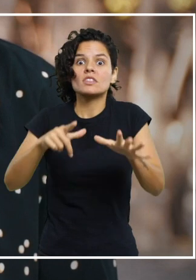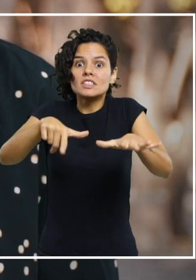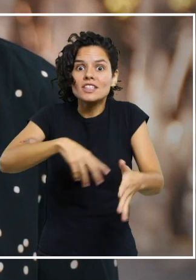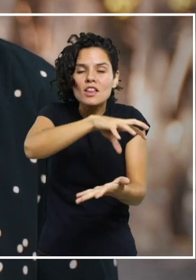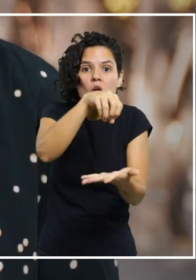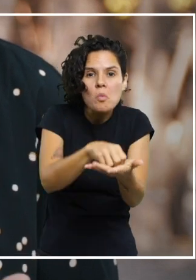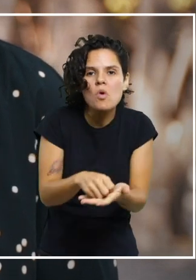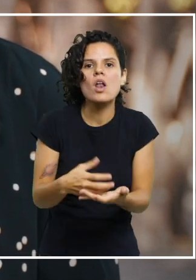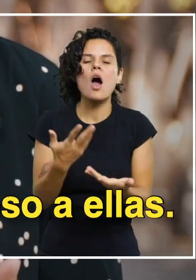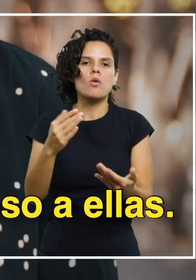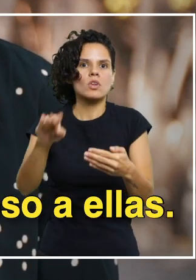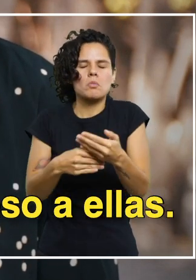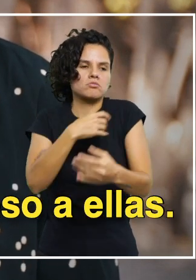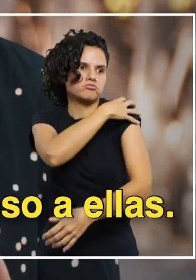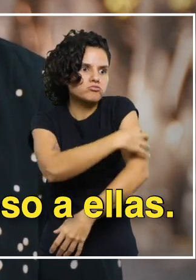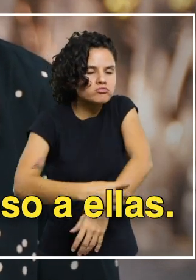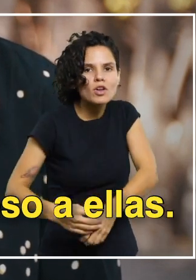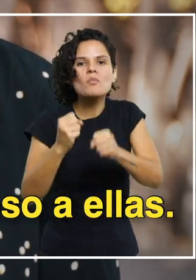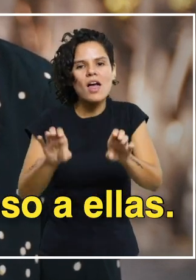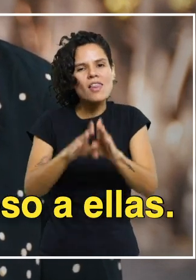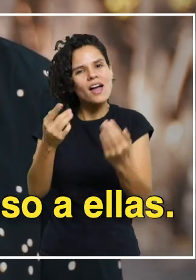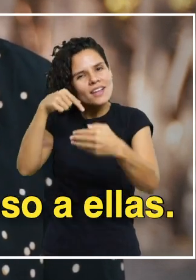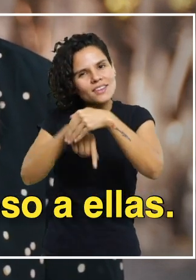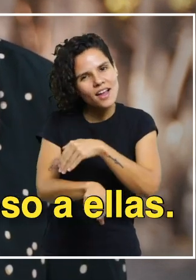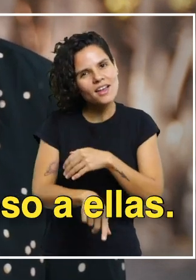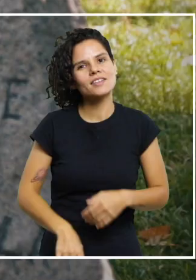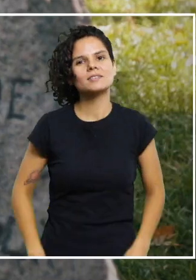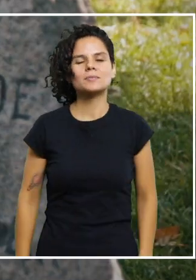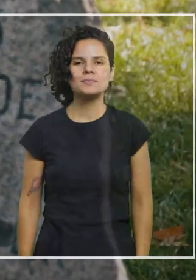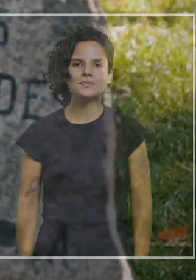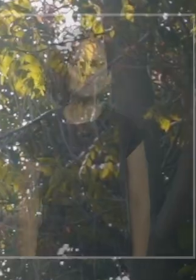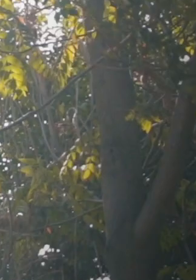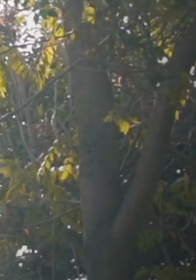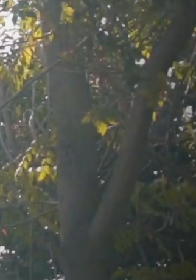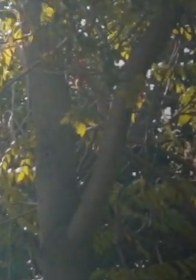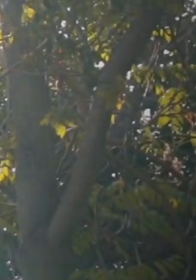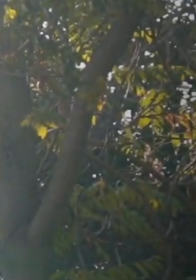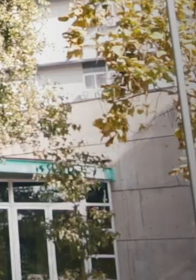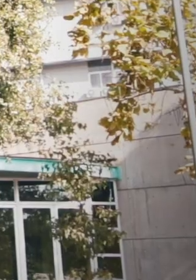cualquiera de estas 17 comunas o incluso a nivel nacional puedan tener acceso a ellas.